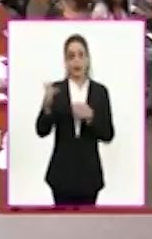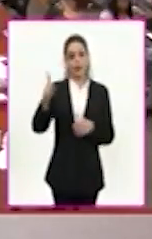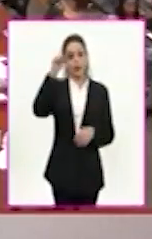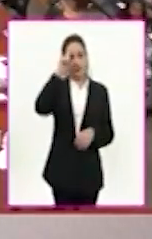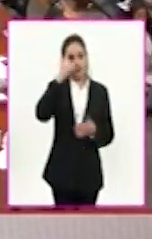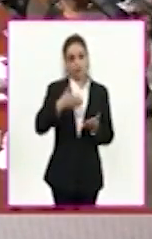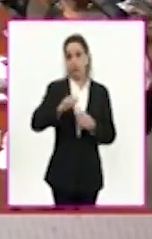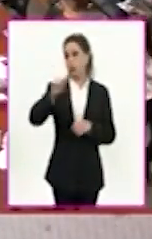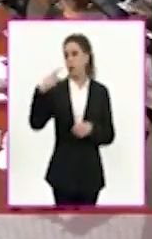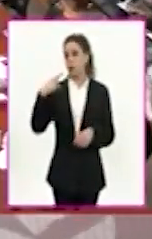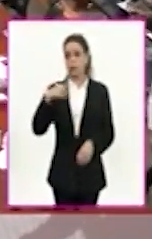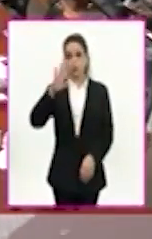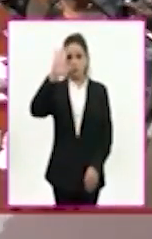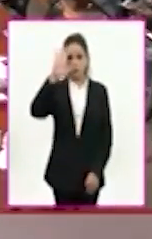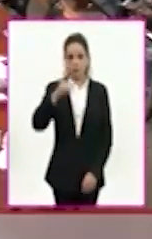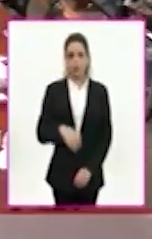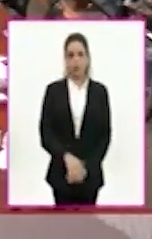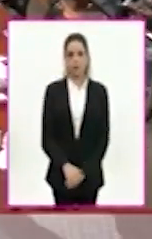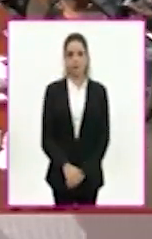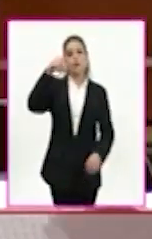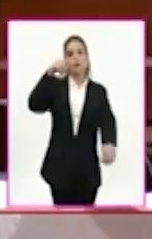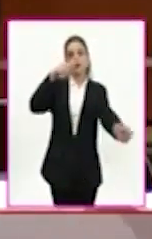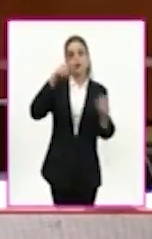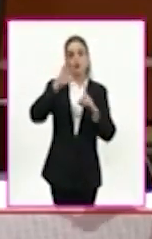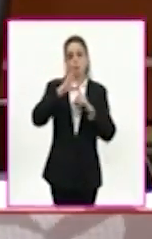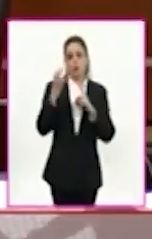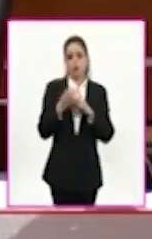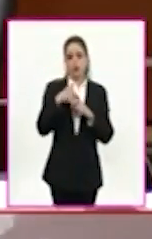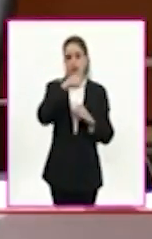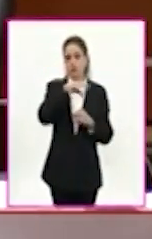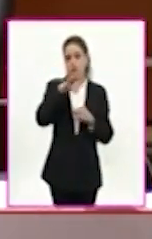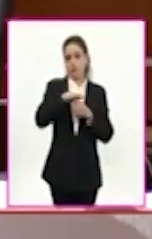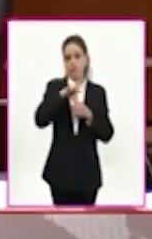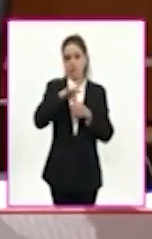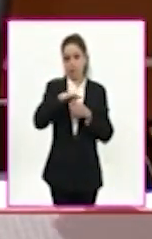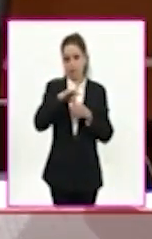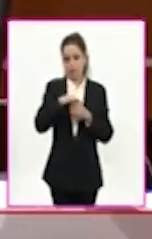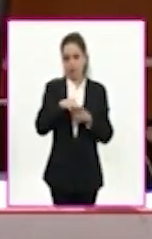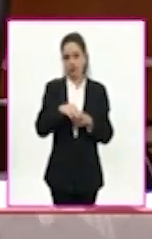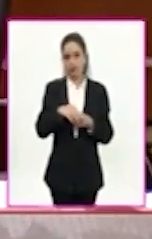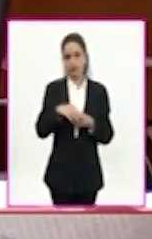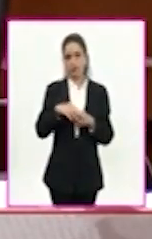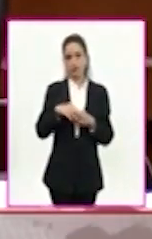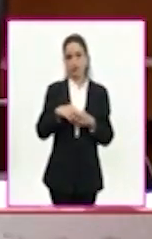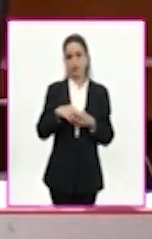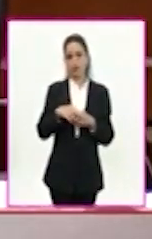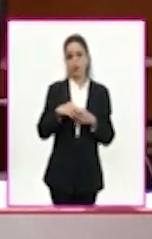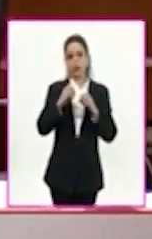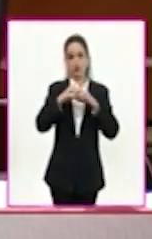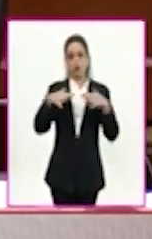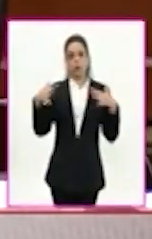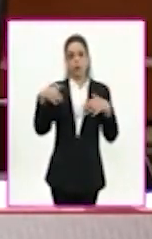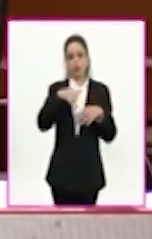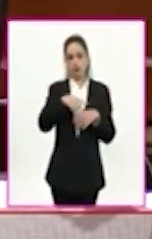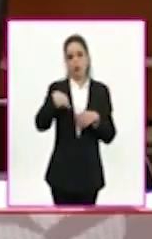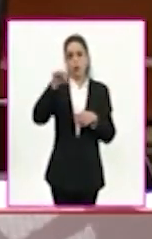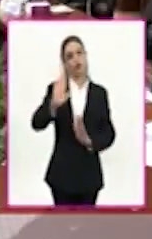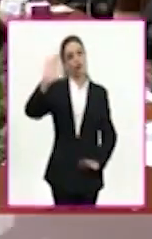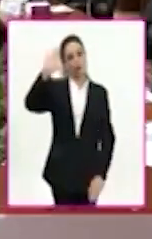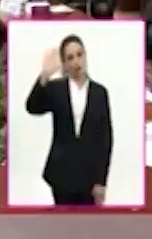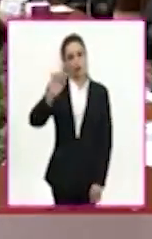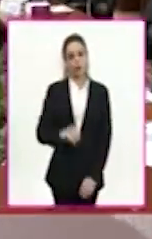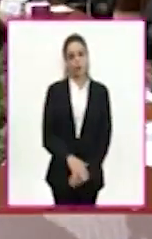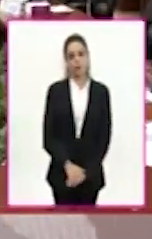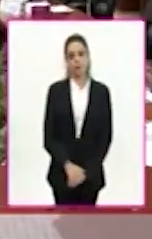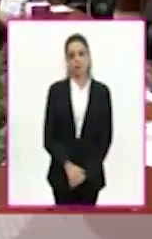pues más, ¿no? Porque si tuvieran que organizarse elecciones federales, pues digo, es realmente el tamaño del país